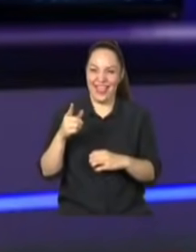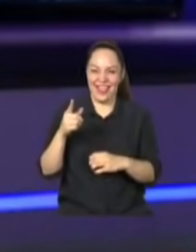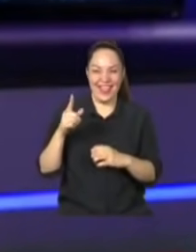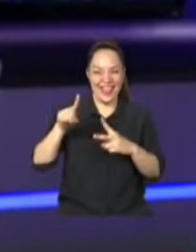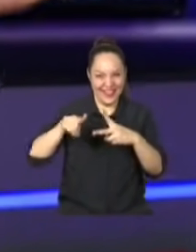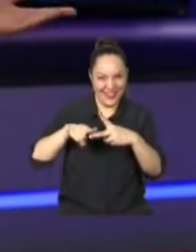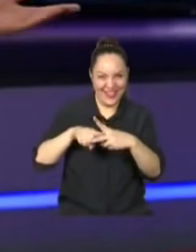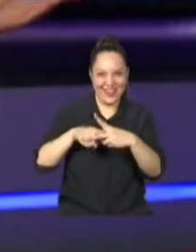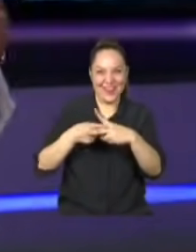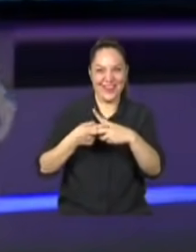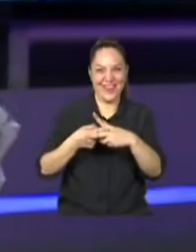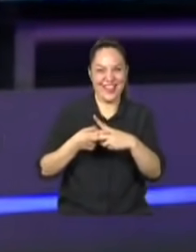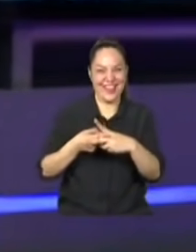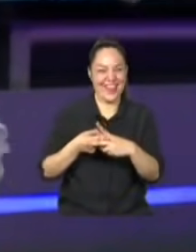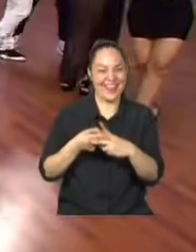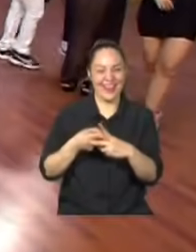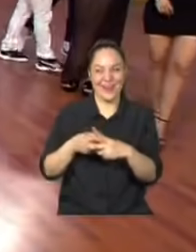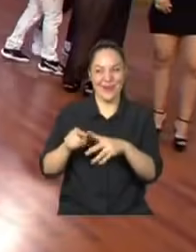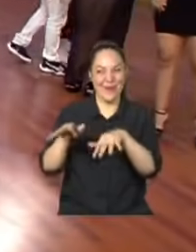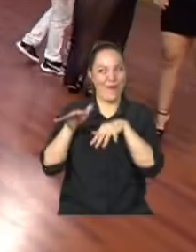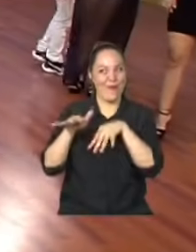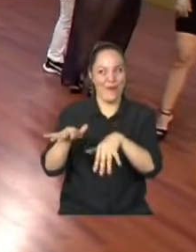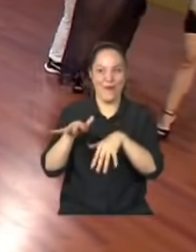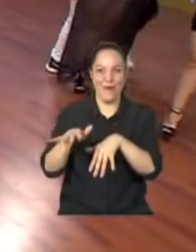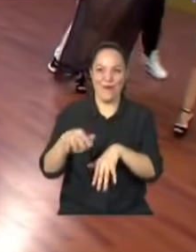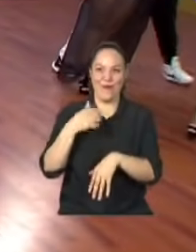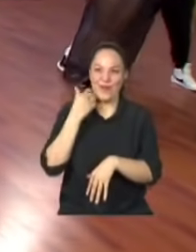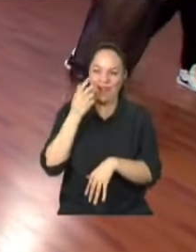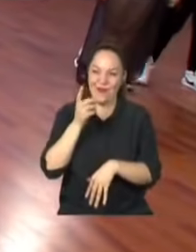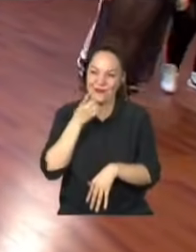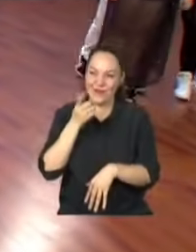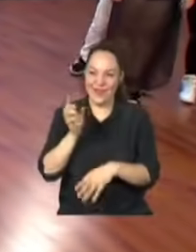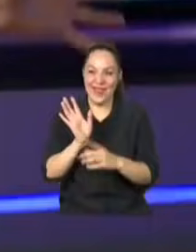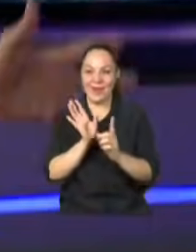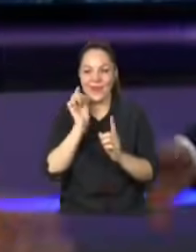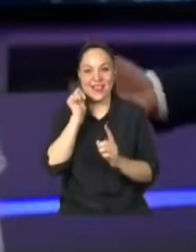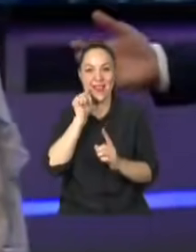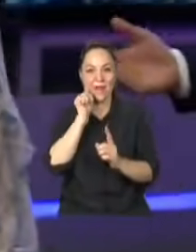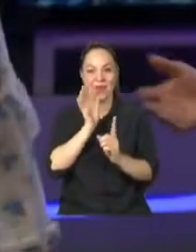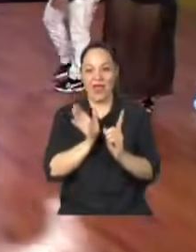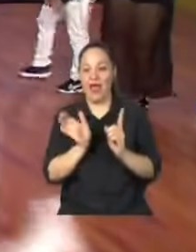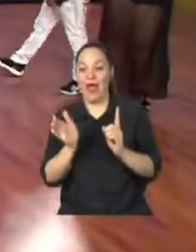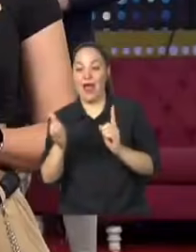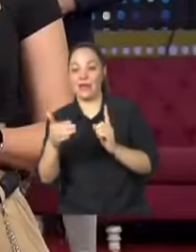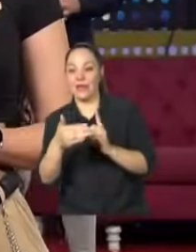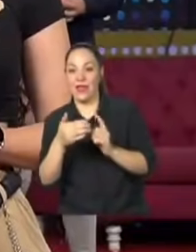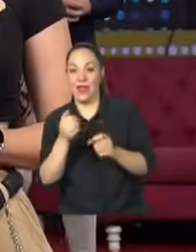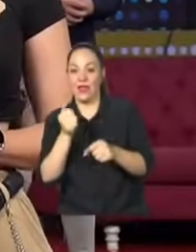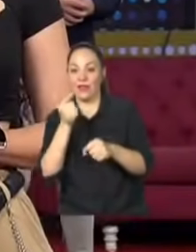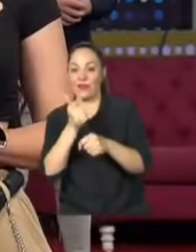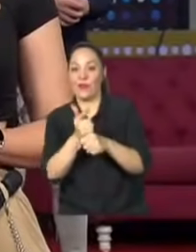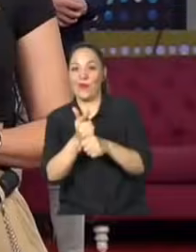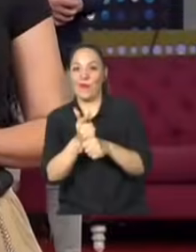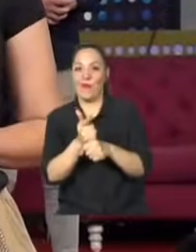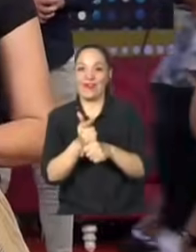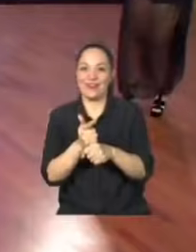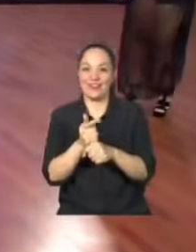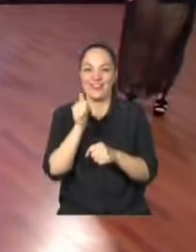no? ¡Sí! ¿Verdad que los vemos atrás de las... de las butacas?